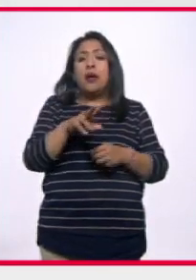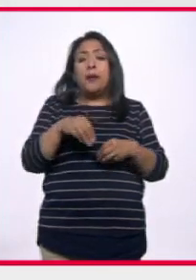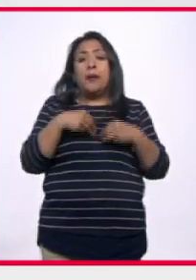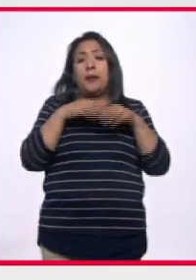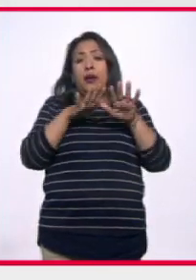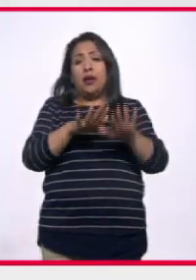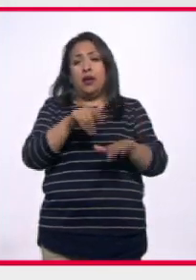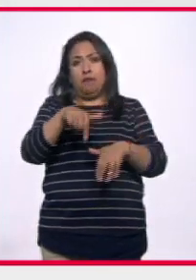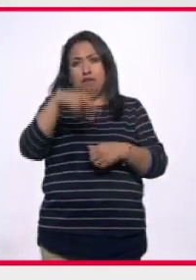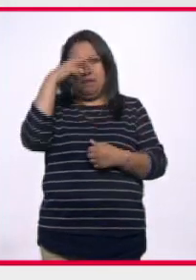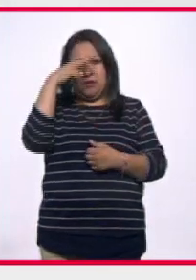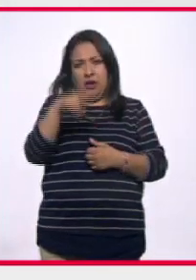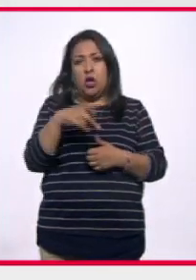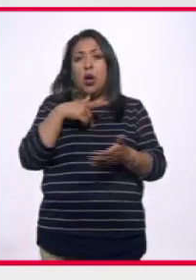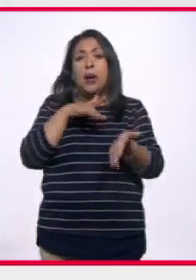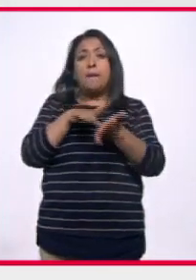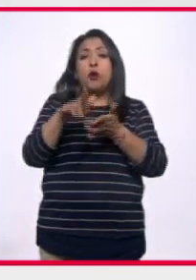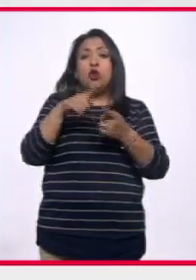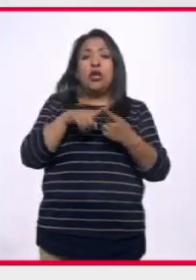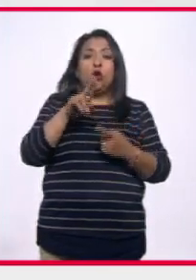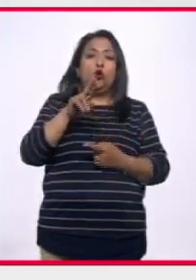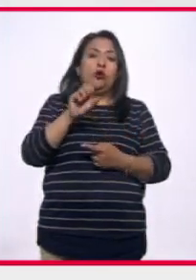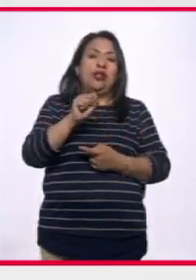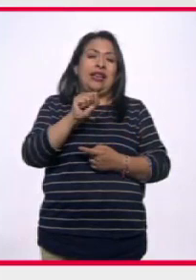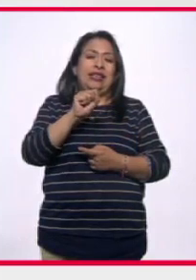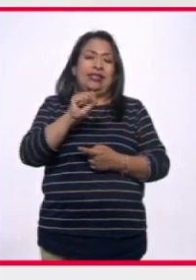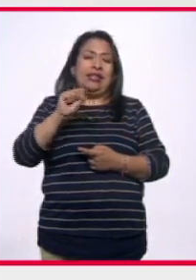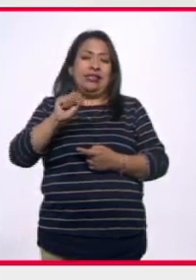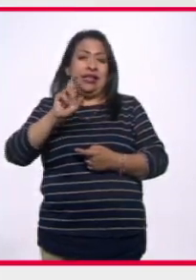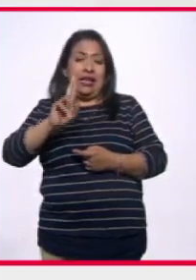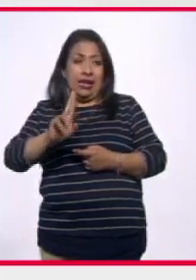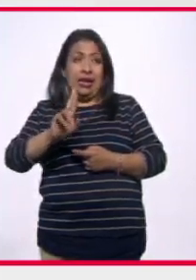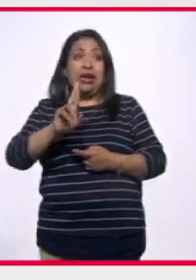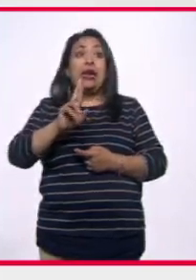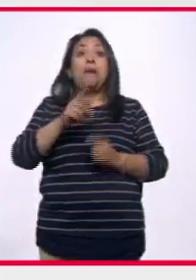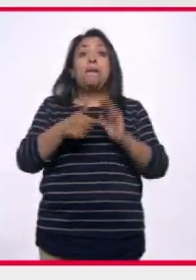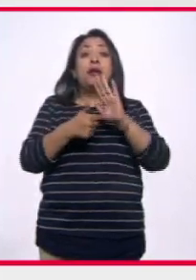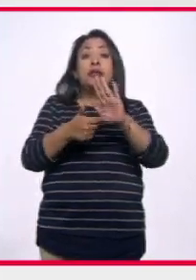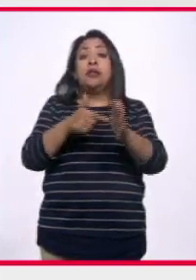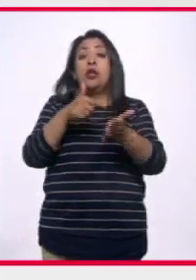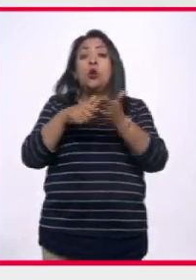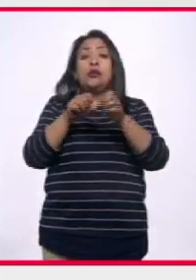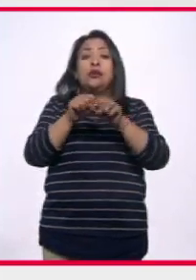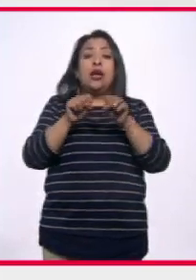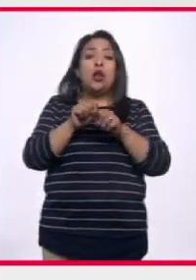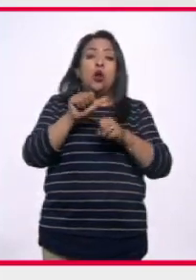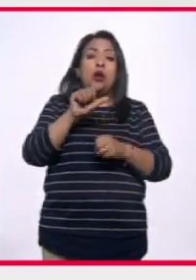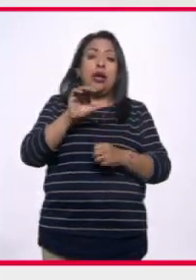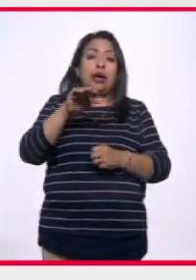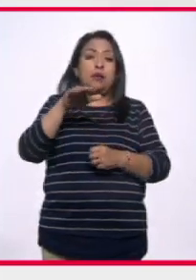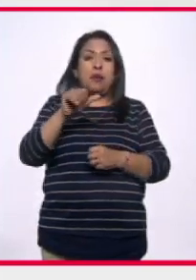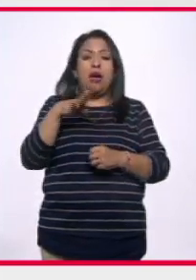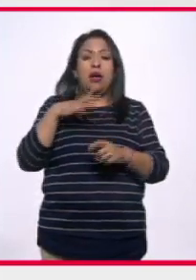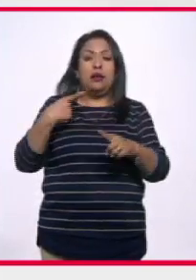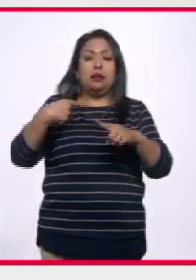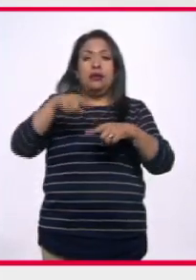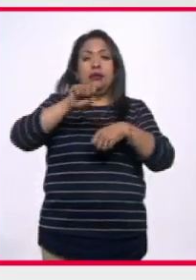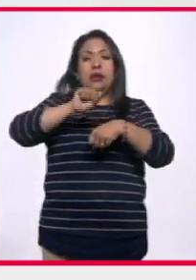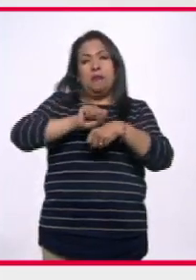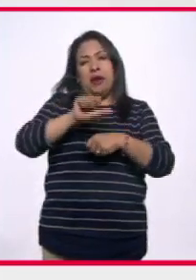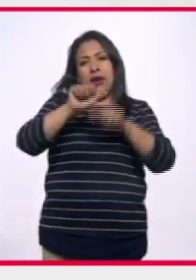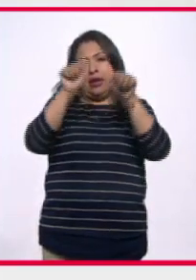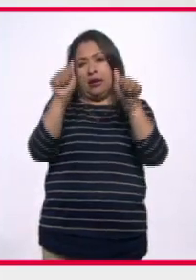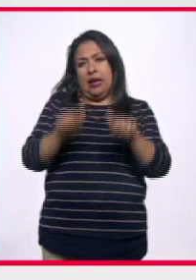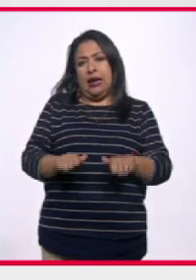que realizó en nuestro país con el apoyo de csr y se presentó en el salón aqmi durante la semana del arte